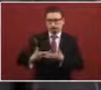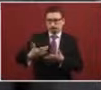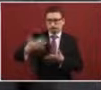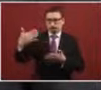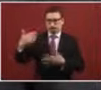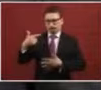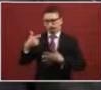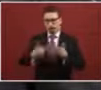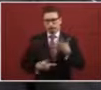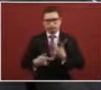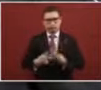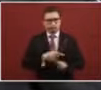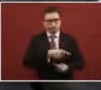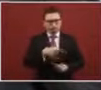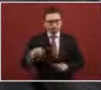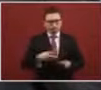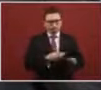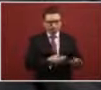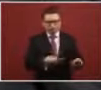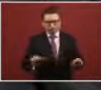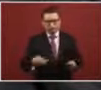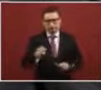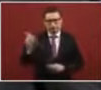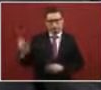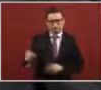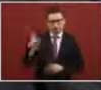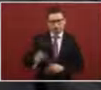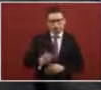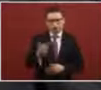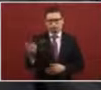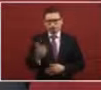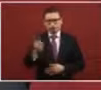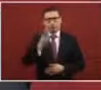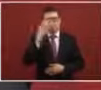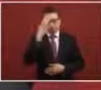conozcan de qué se trata, de dos